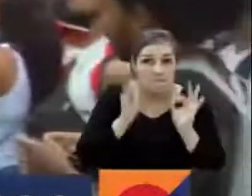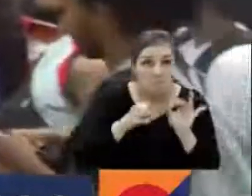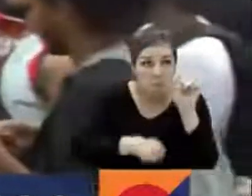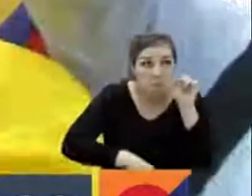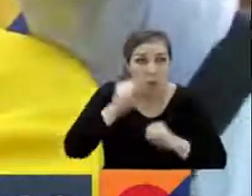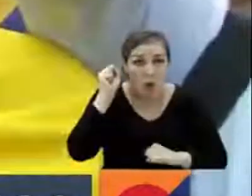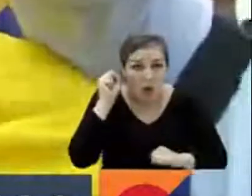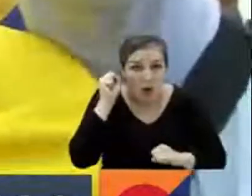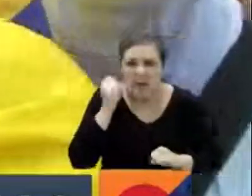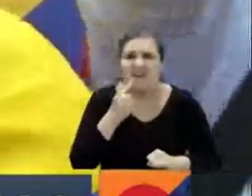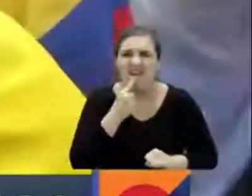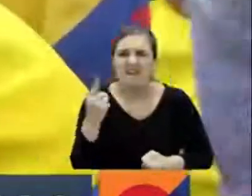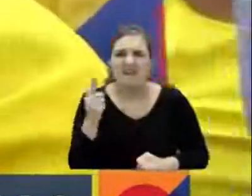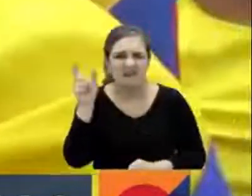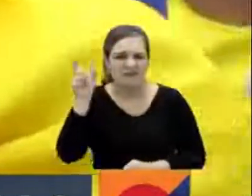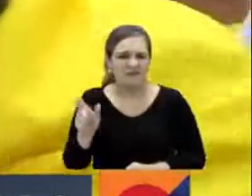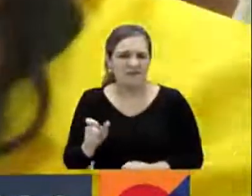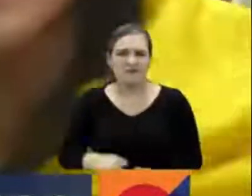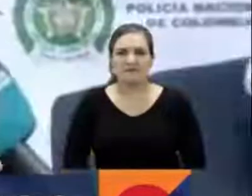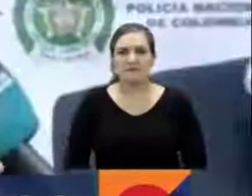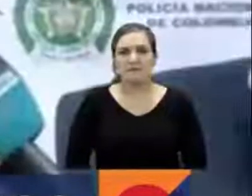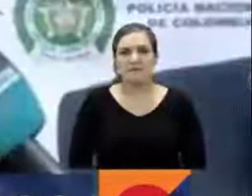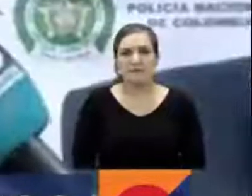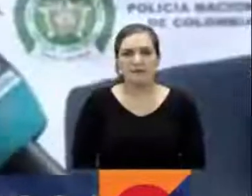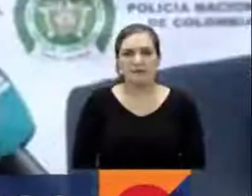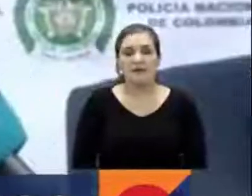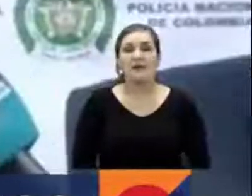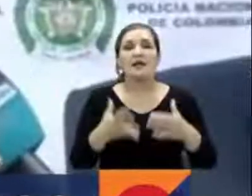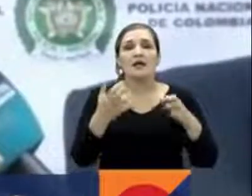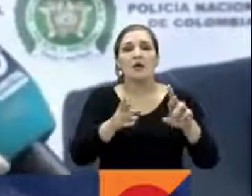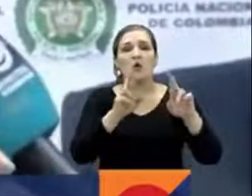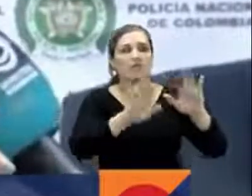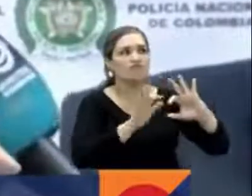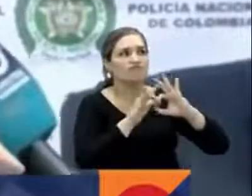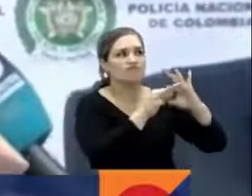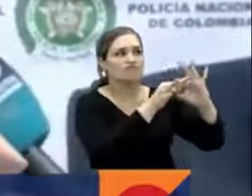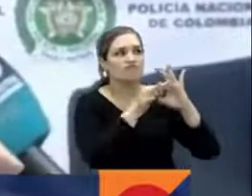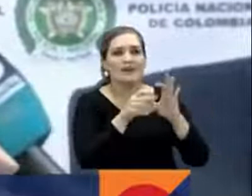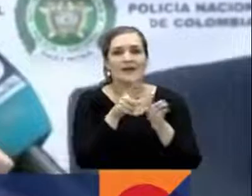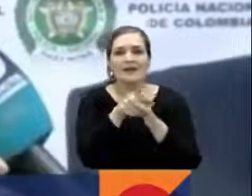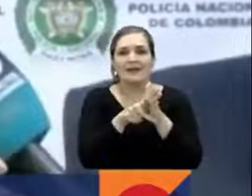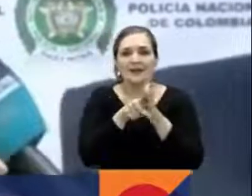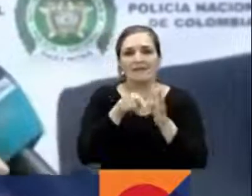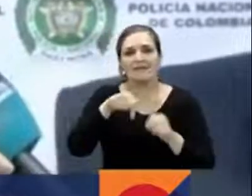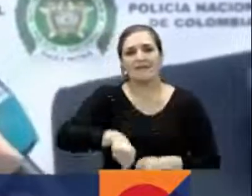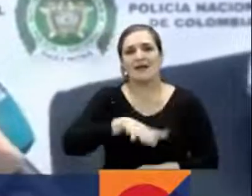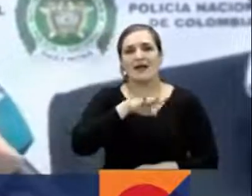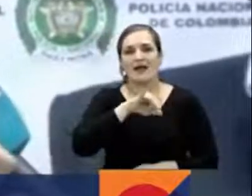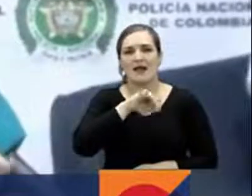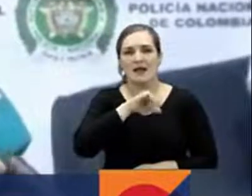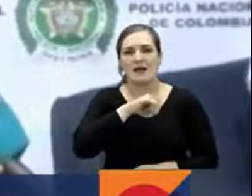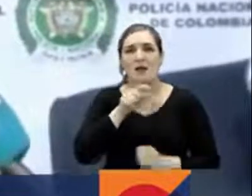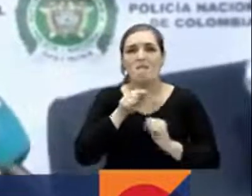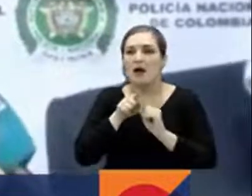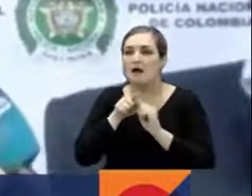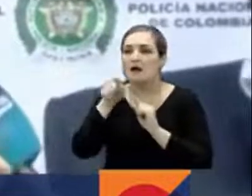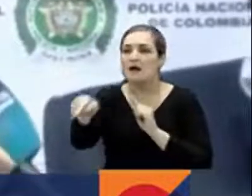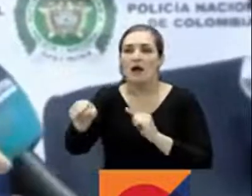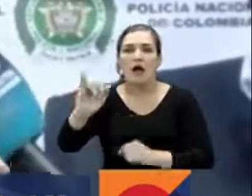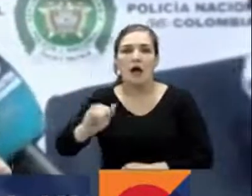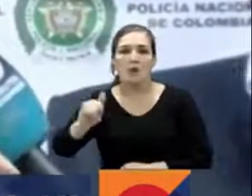Gustavo Petro y Francia Márquez. Tren de cercanías. Cali necesita un tren que nos comunique con